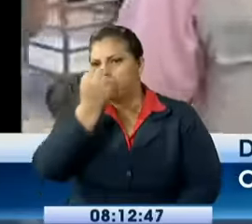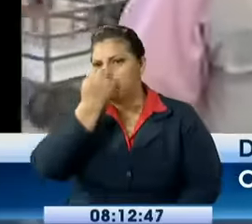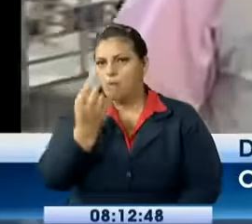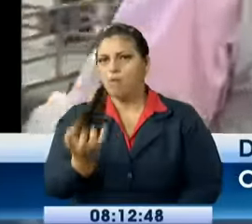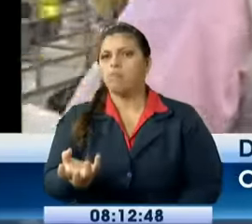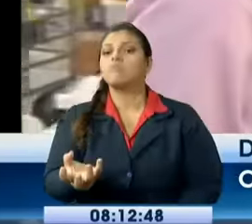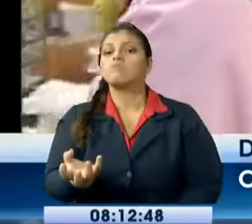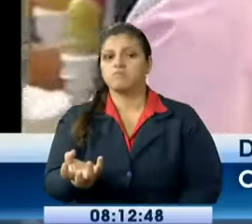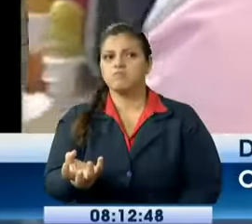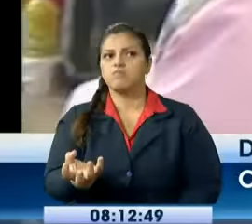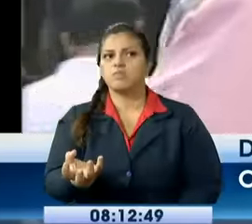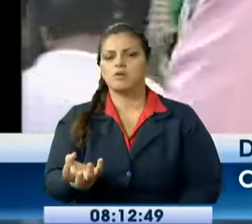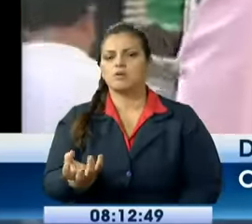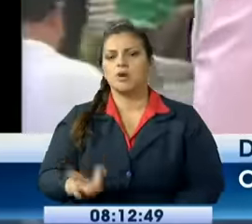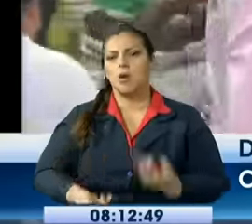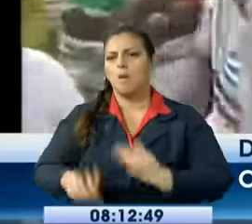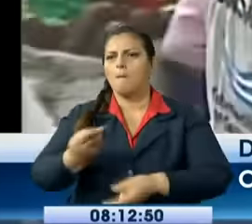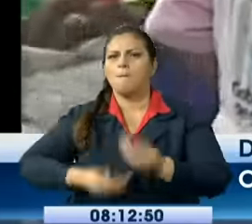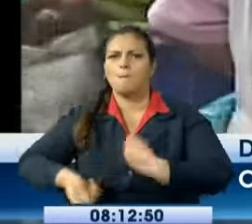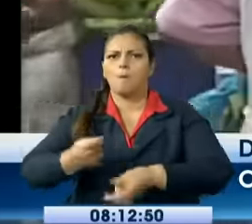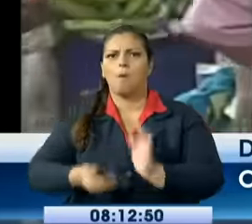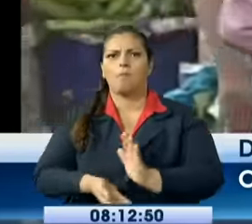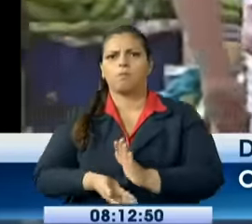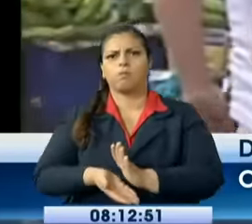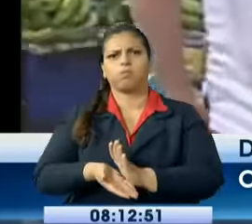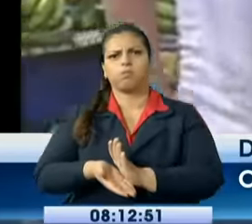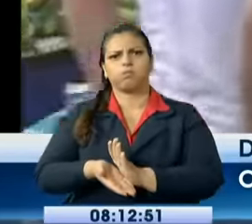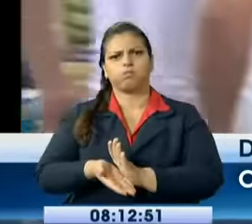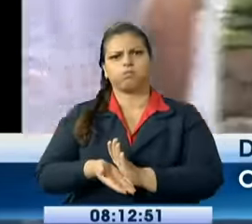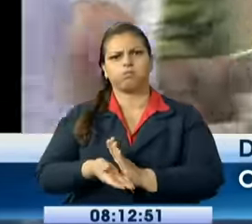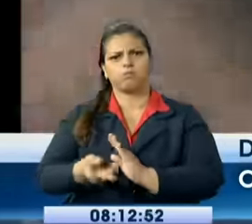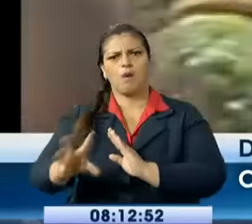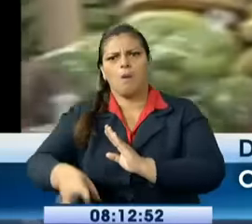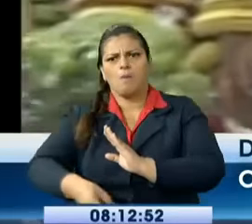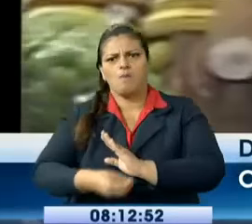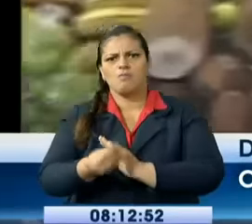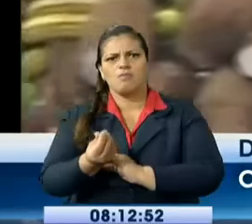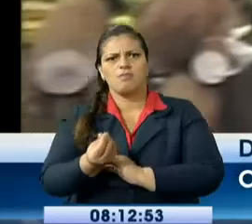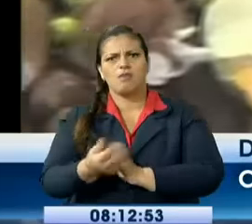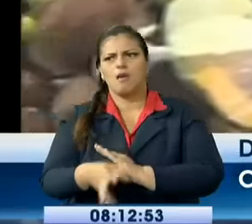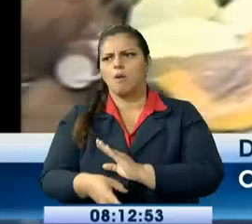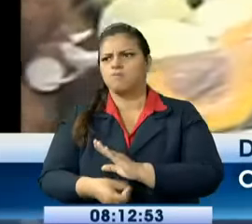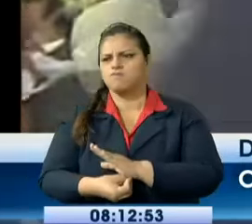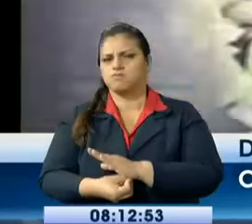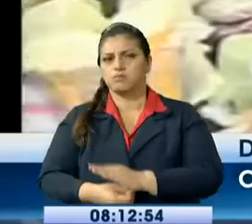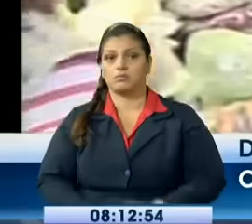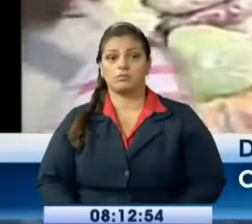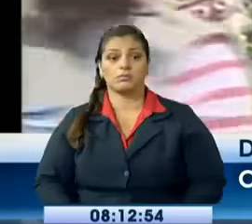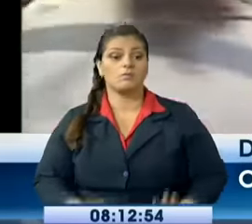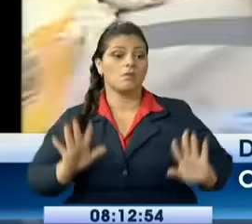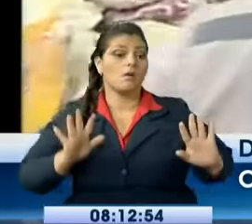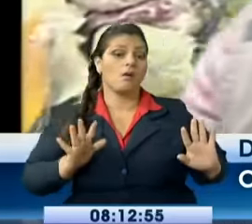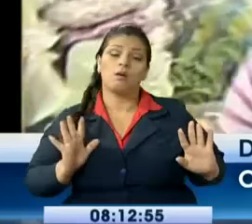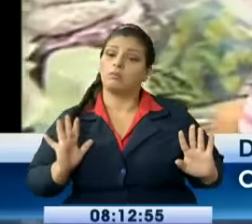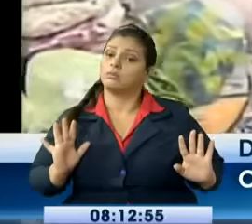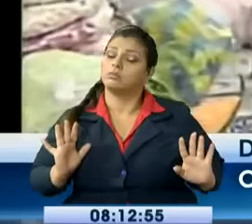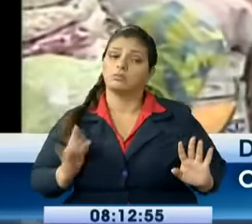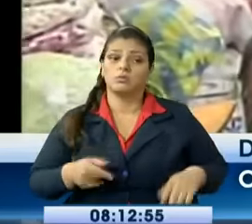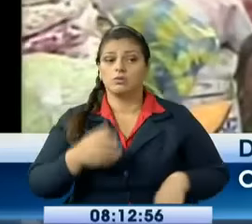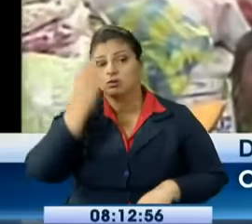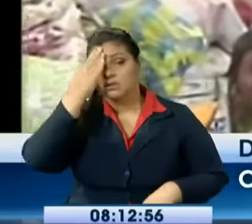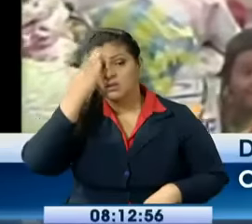que ha registrado algún tipo de alza. La supuesta excusa, incluso eso circuló en los fines, en las redes